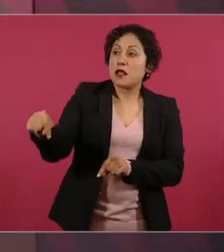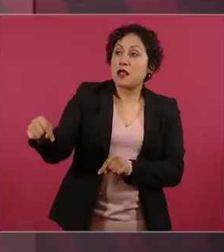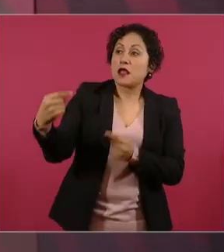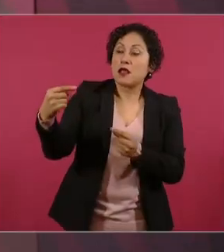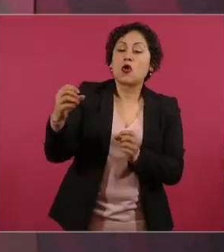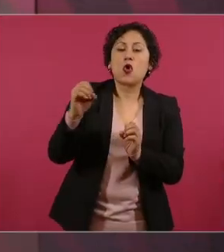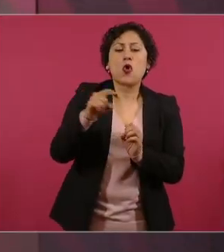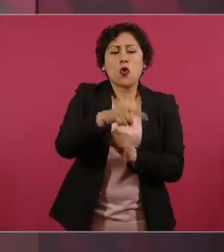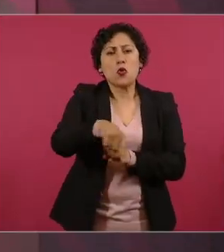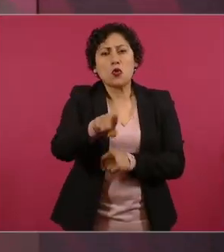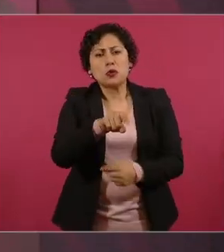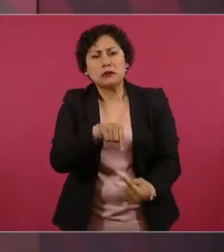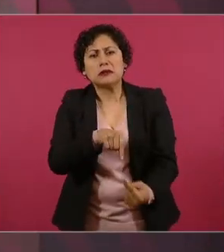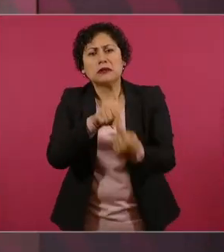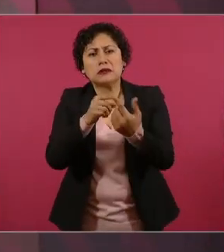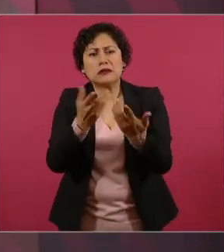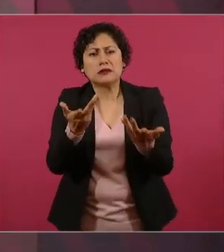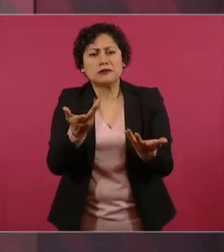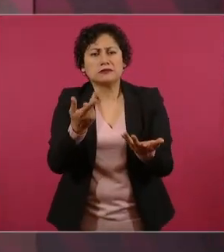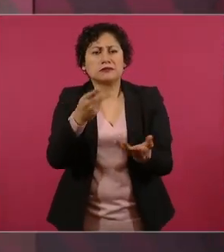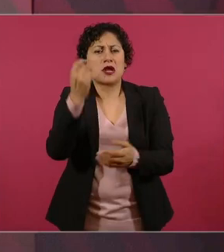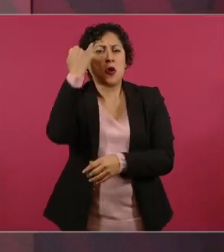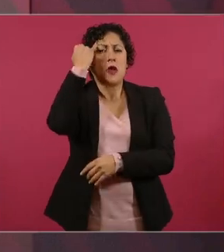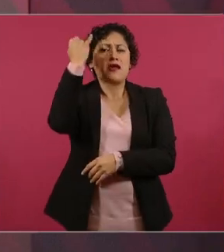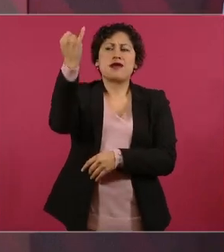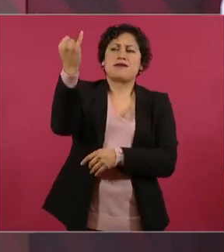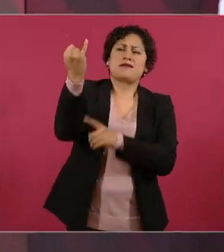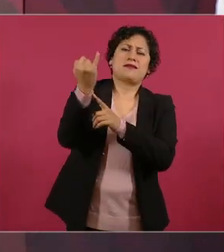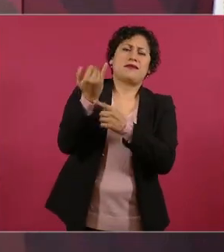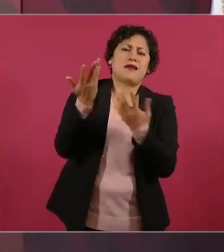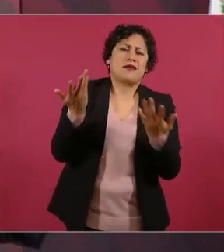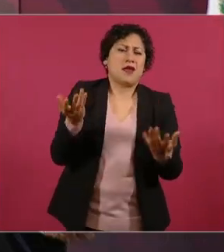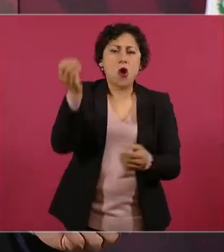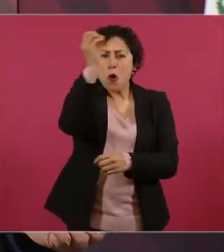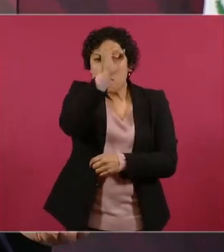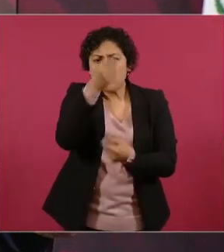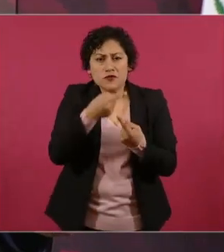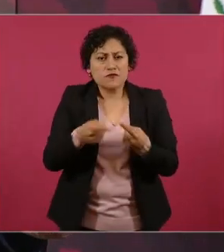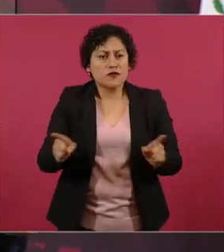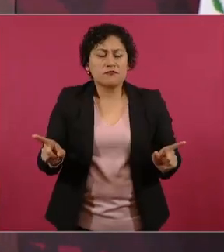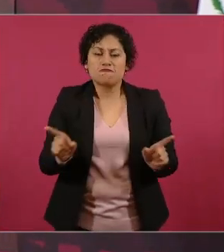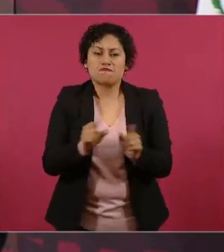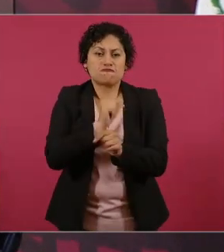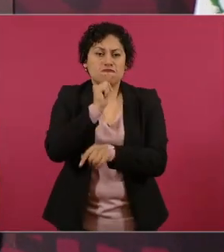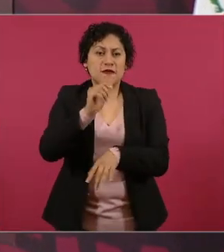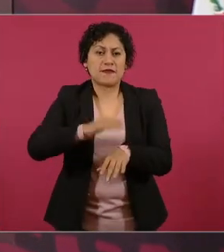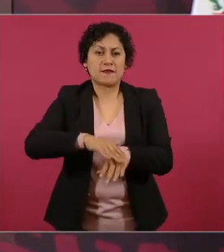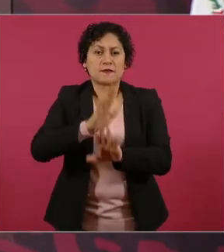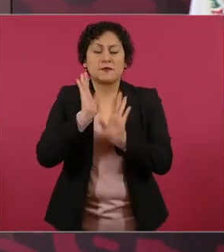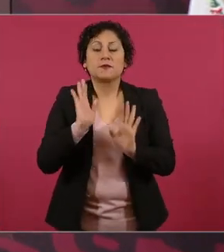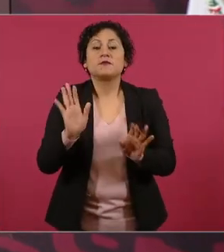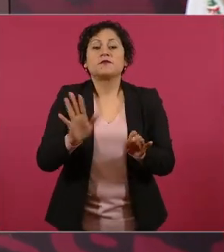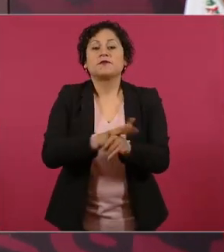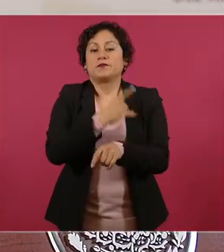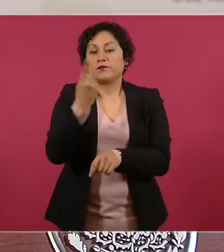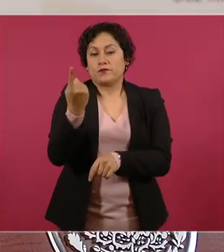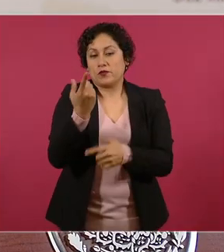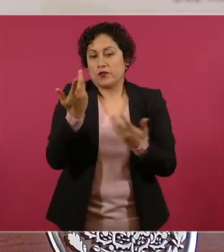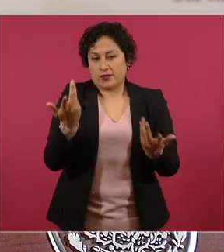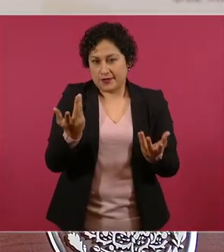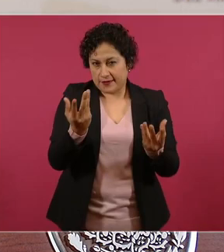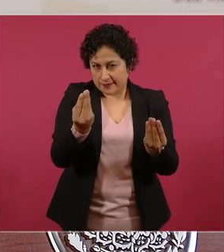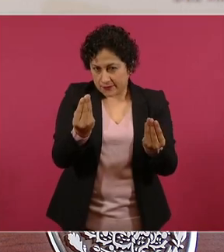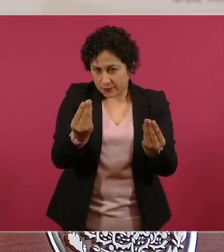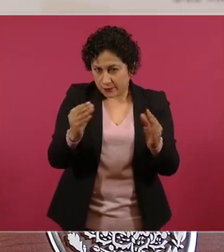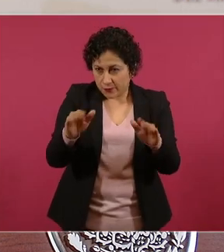son de tipo ideológico. O sea, porque hay mucha gente